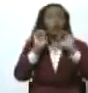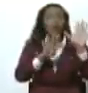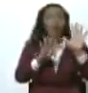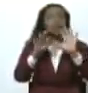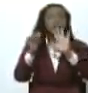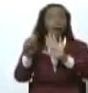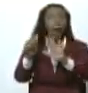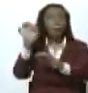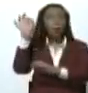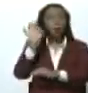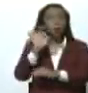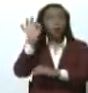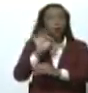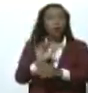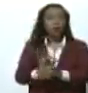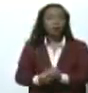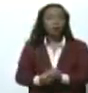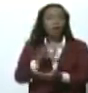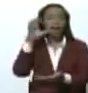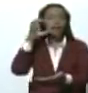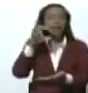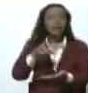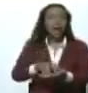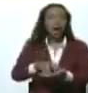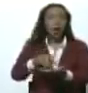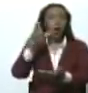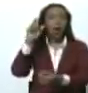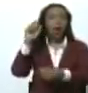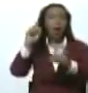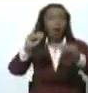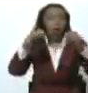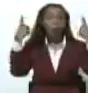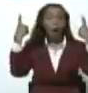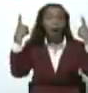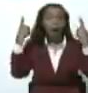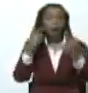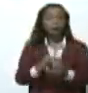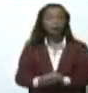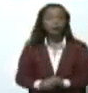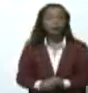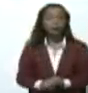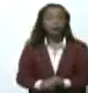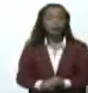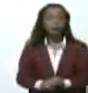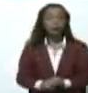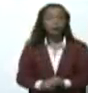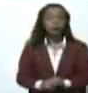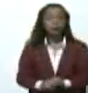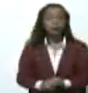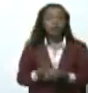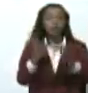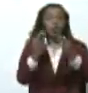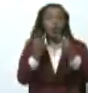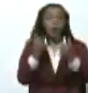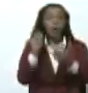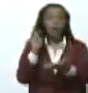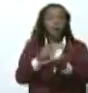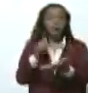23.96%. Estado La Guaira, Cifra de